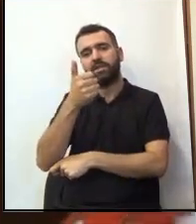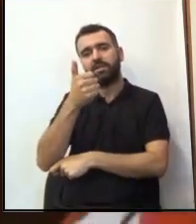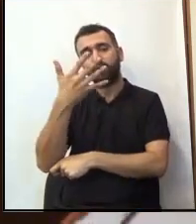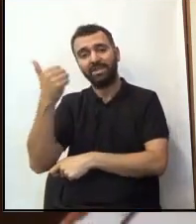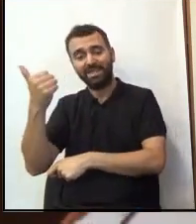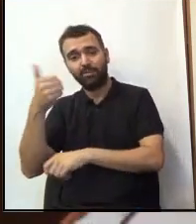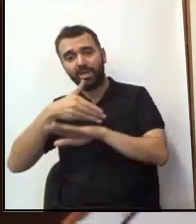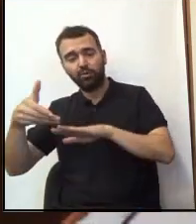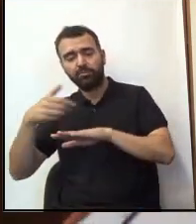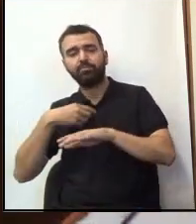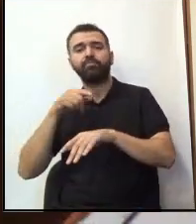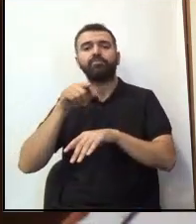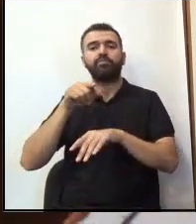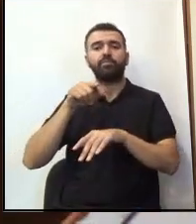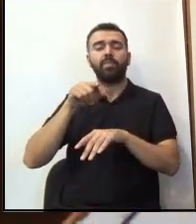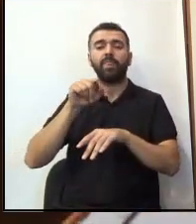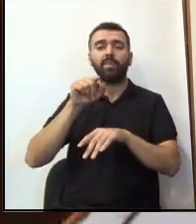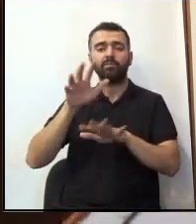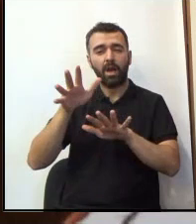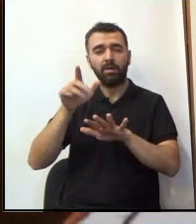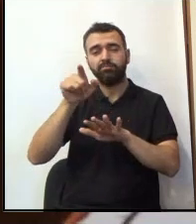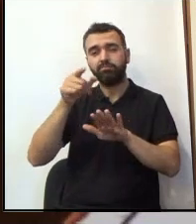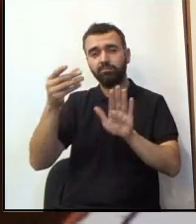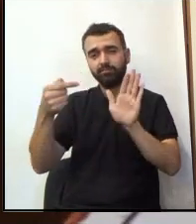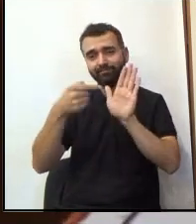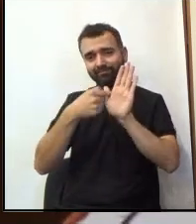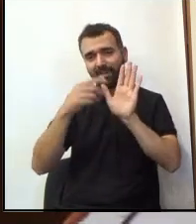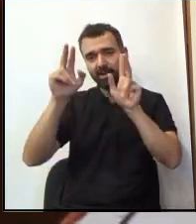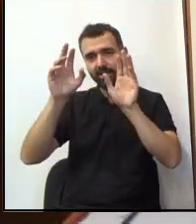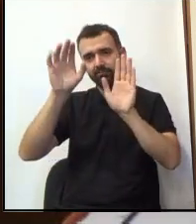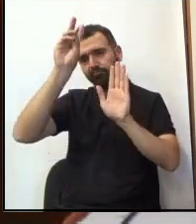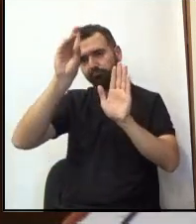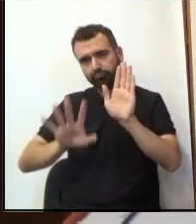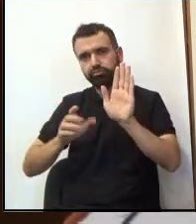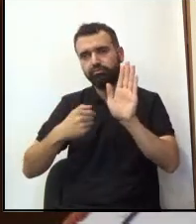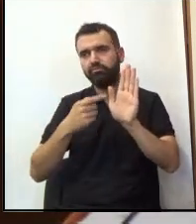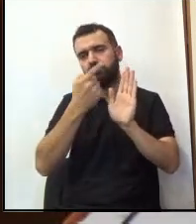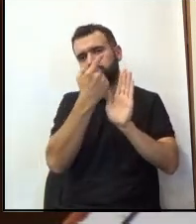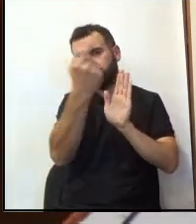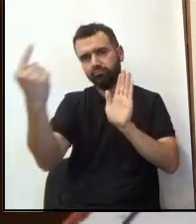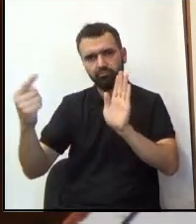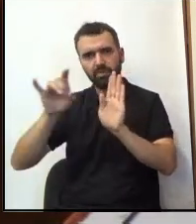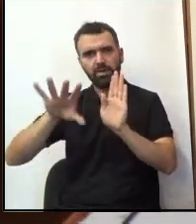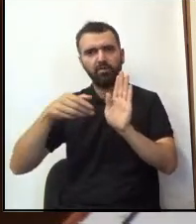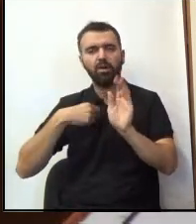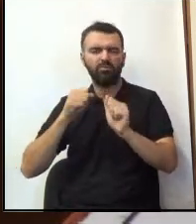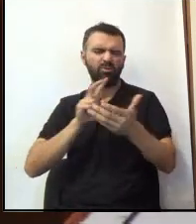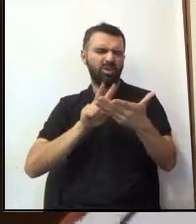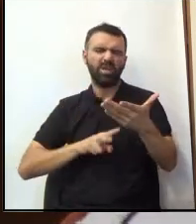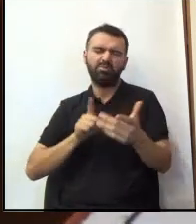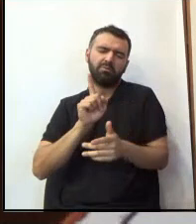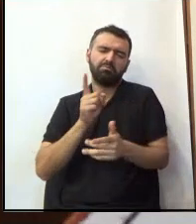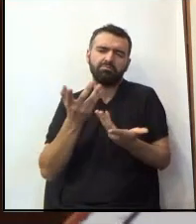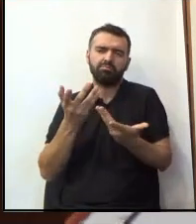456.427.000, lo cual viene descrito en detalle para cada uno. Lo podría leer, pero no tiene sentido. Está